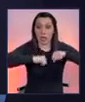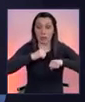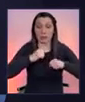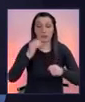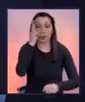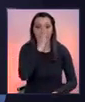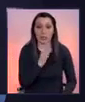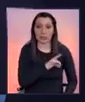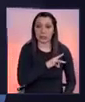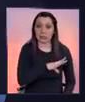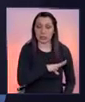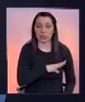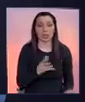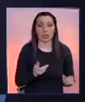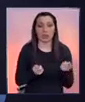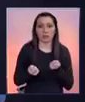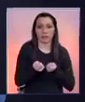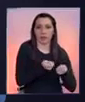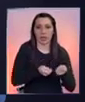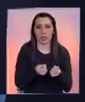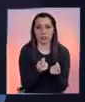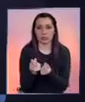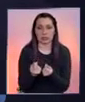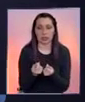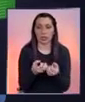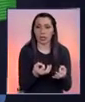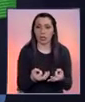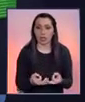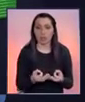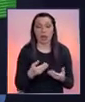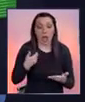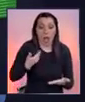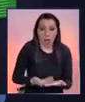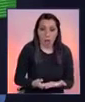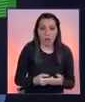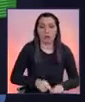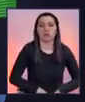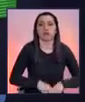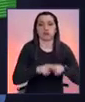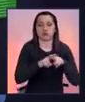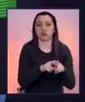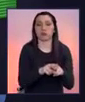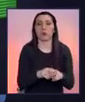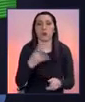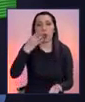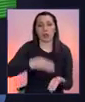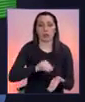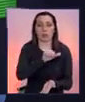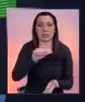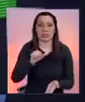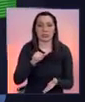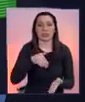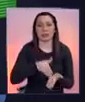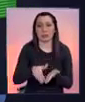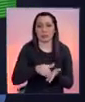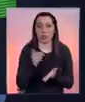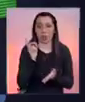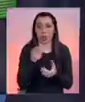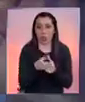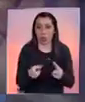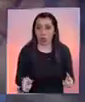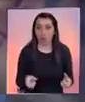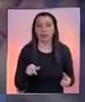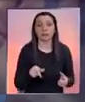brasileñas en Chile se concentran en el sector servicios financieros y a la fecha acumulan capitales por 4.600 millones de dólares.